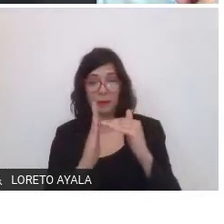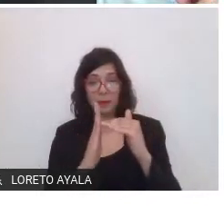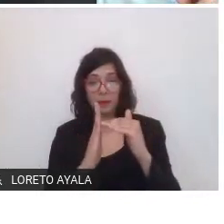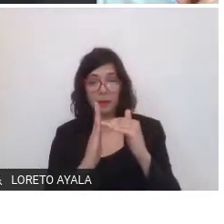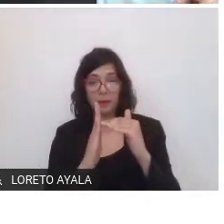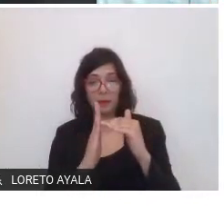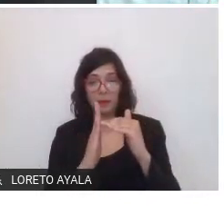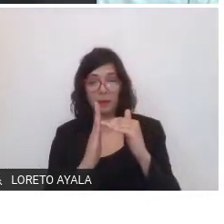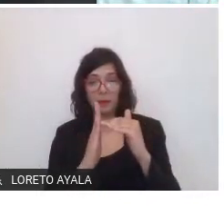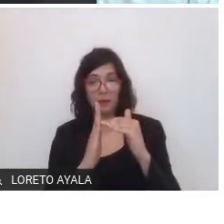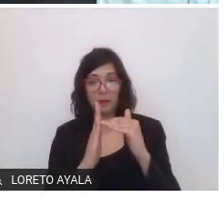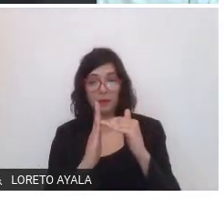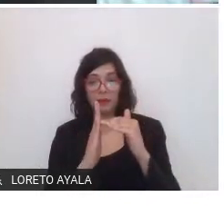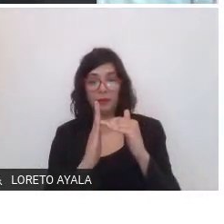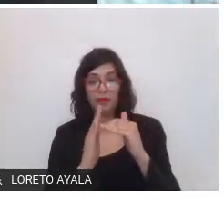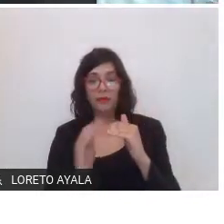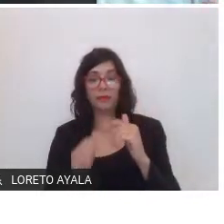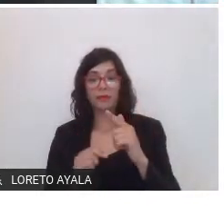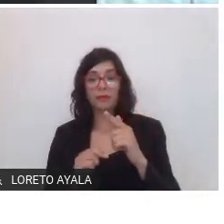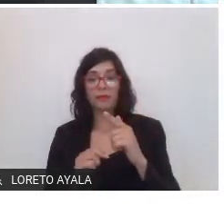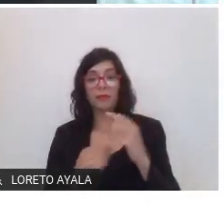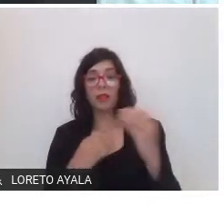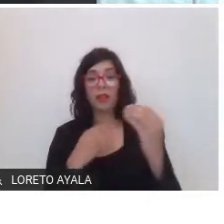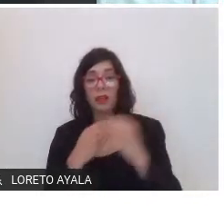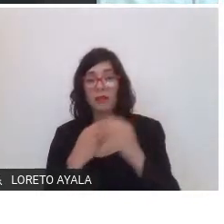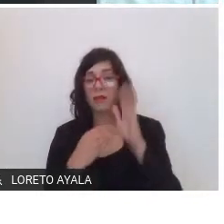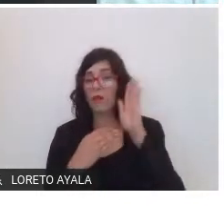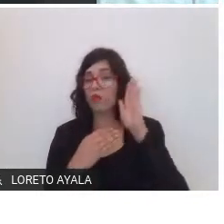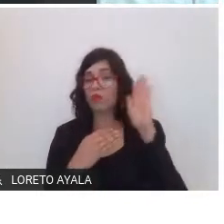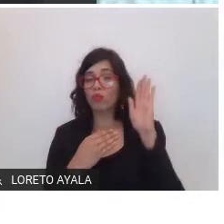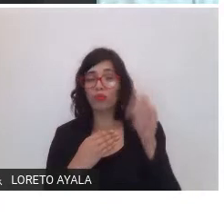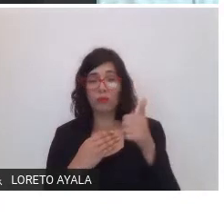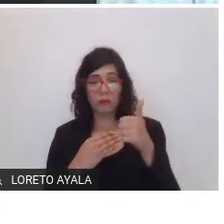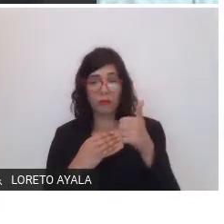interno me avisan si estamos escuchándonos bien.